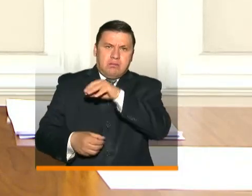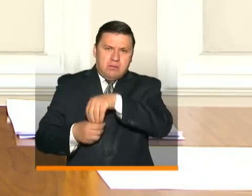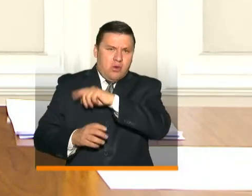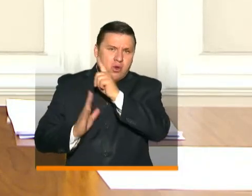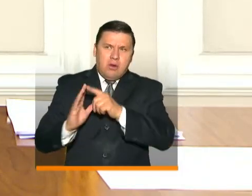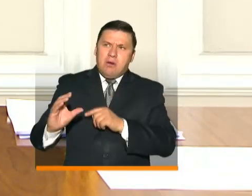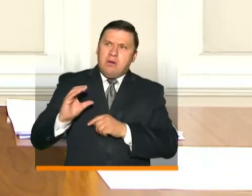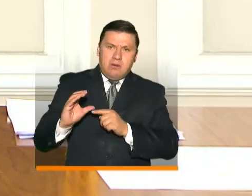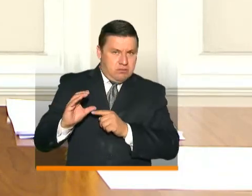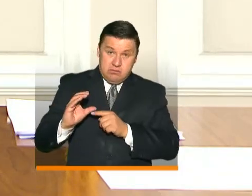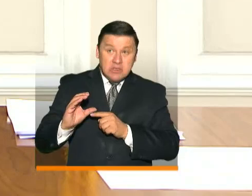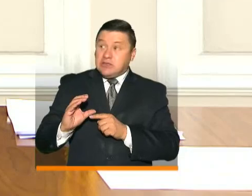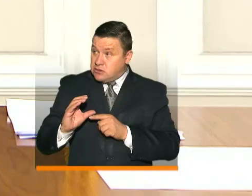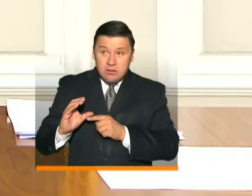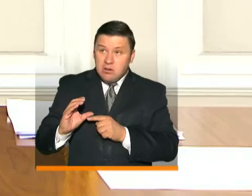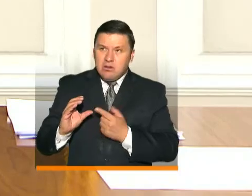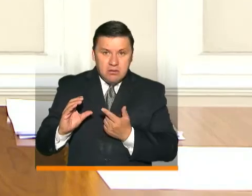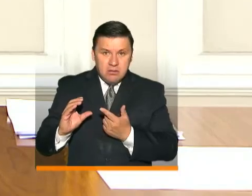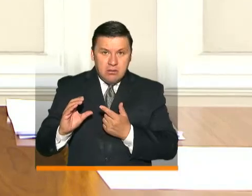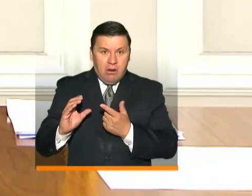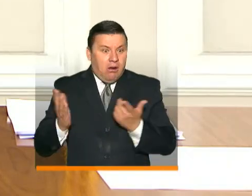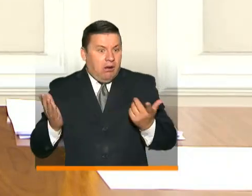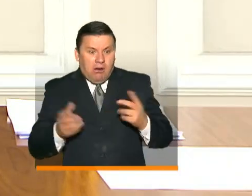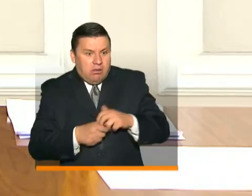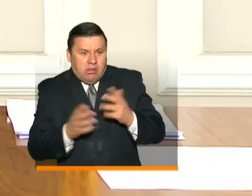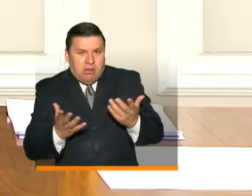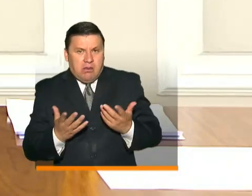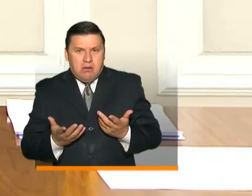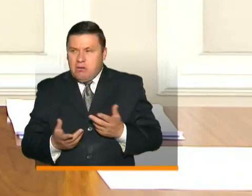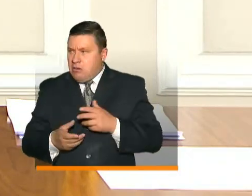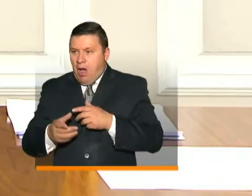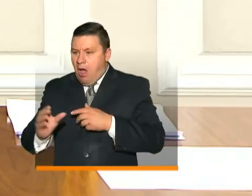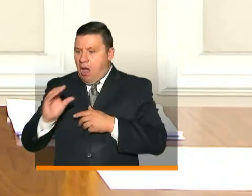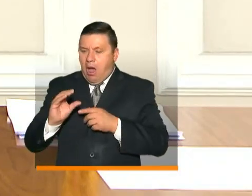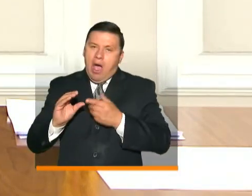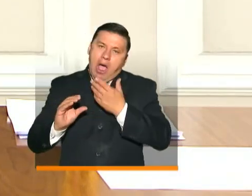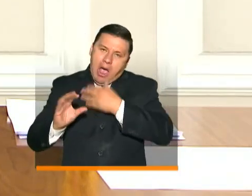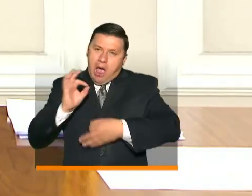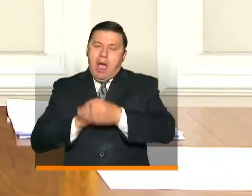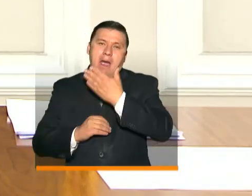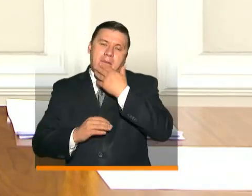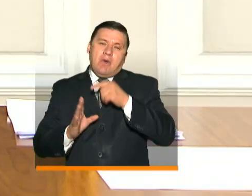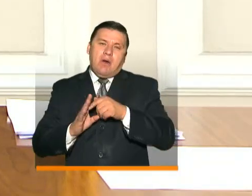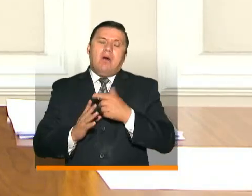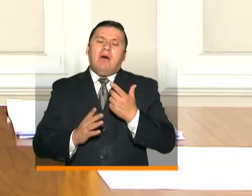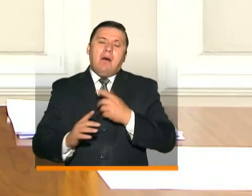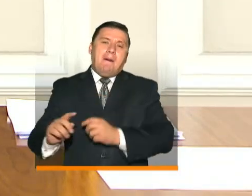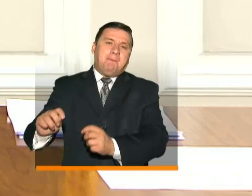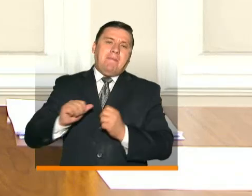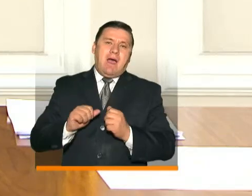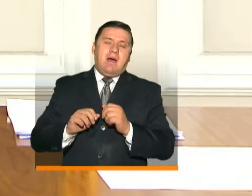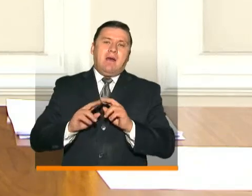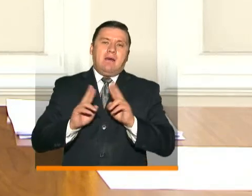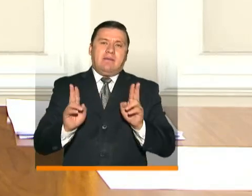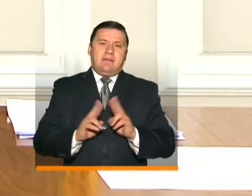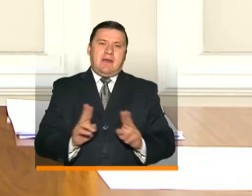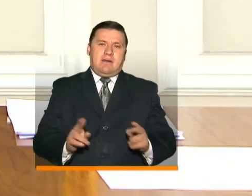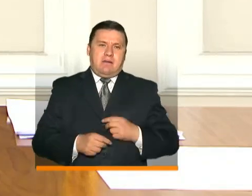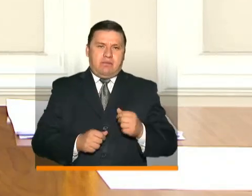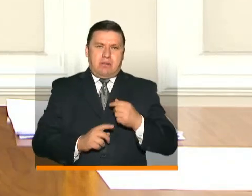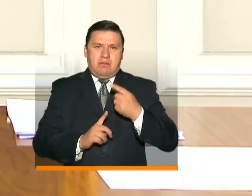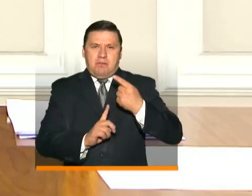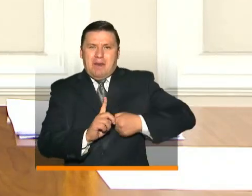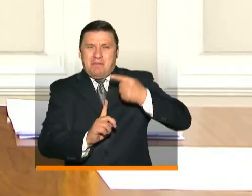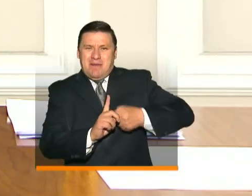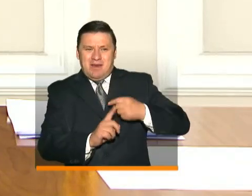casa van a recibir lo que recibían por el auxilio de transporte ahora en la forma de auxilio por conectividad,